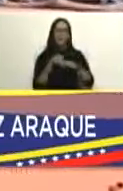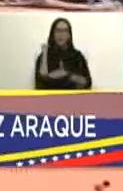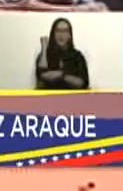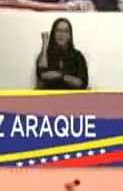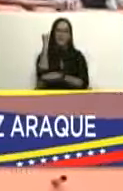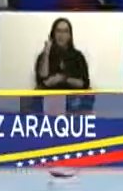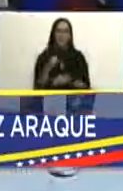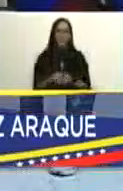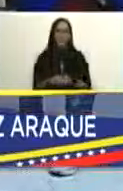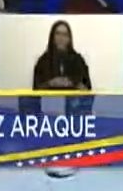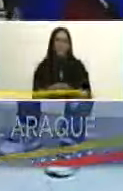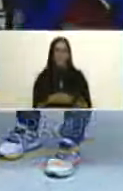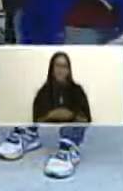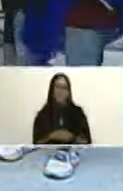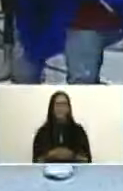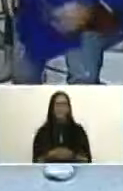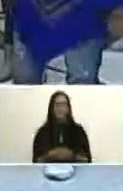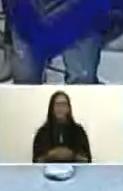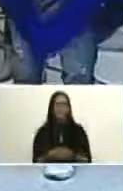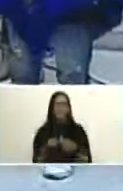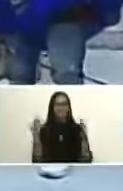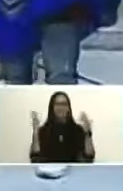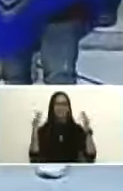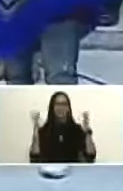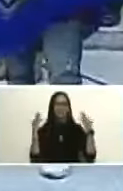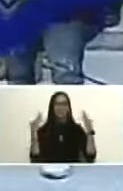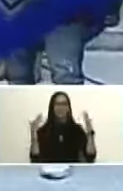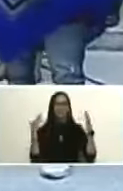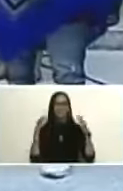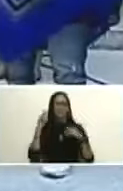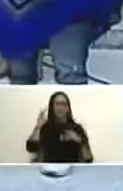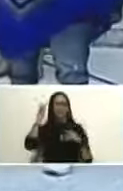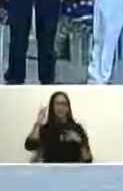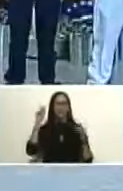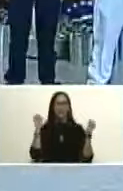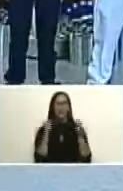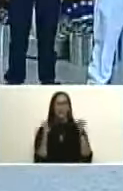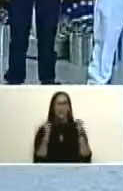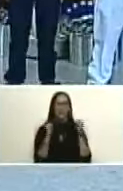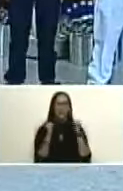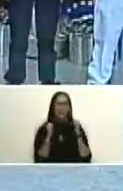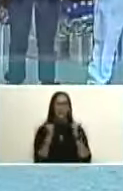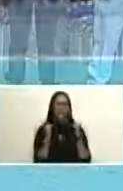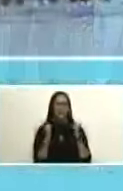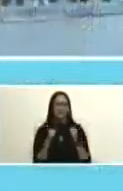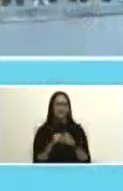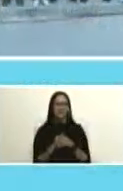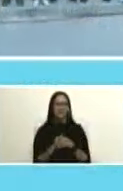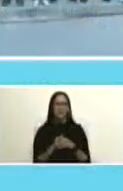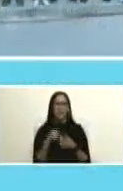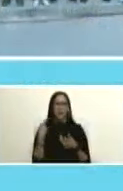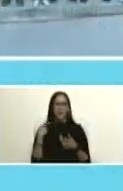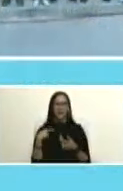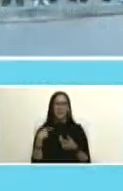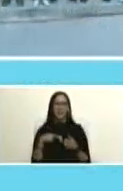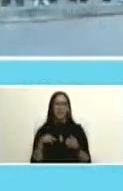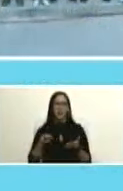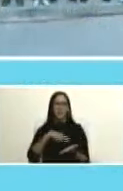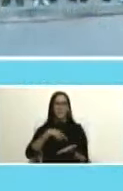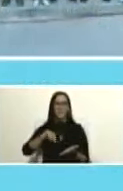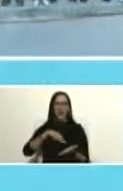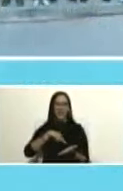vencedores. Un aplauso pues a los profesores de Mérida. Ahí como que tienen un baile,